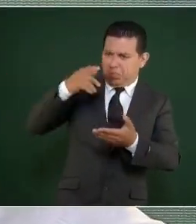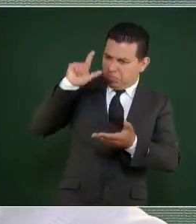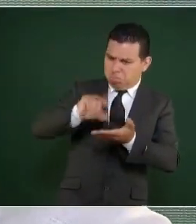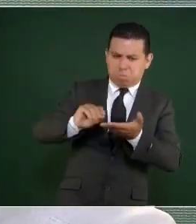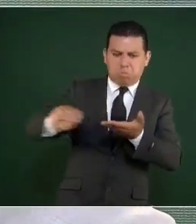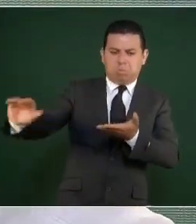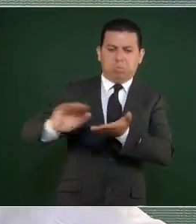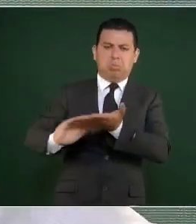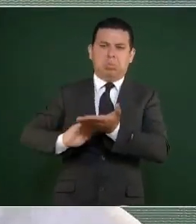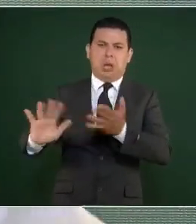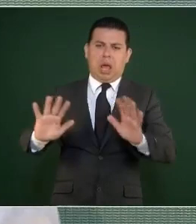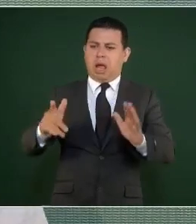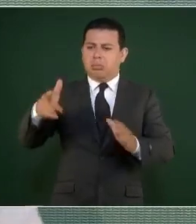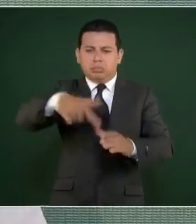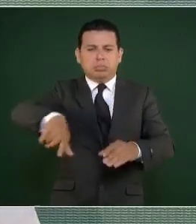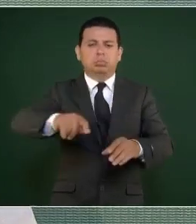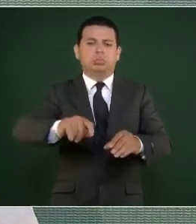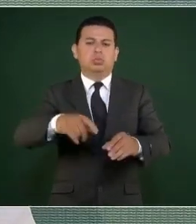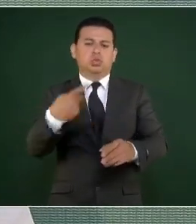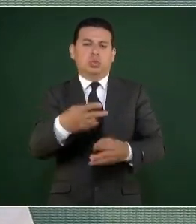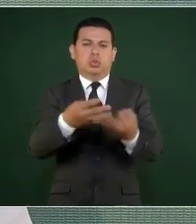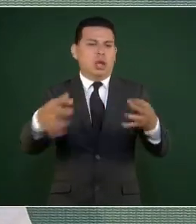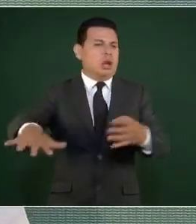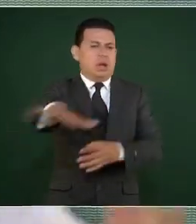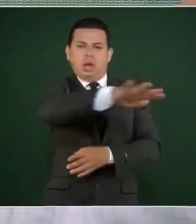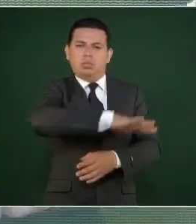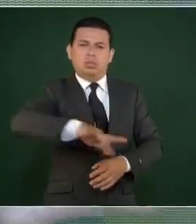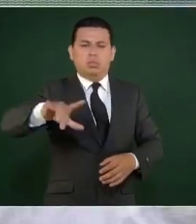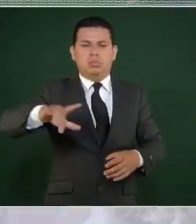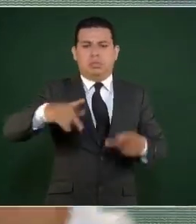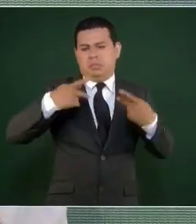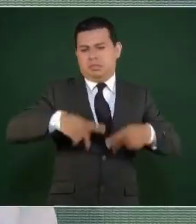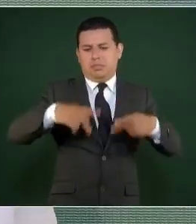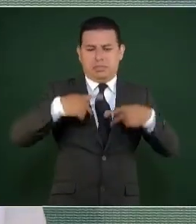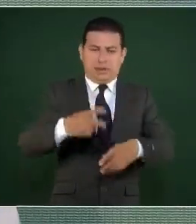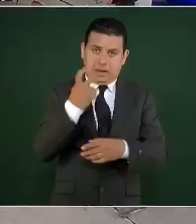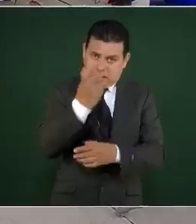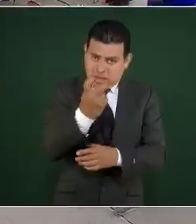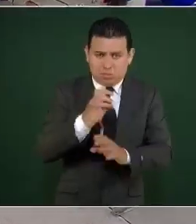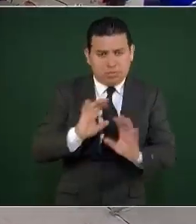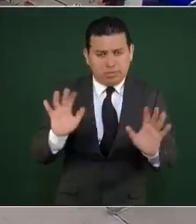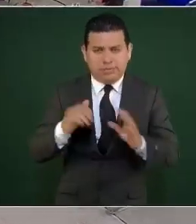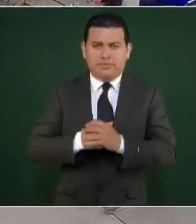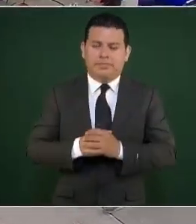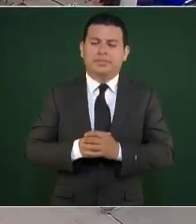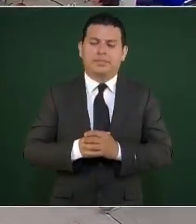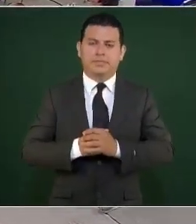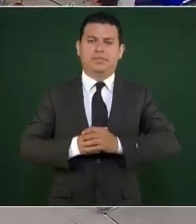me la carguen a mí nada más. O sea, pero entonces,